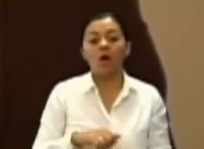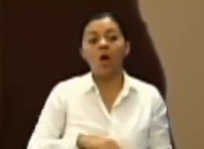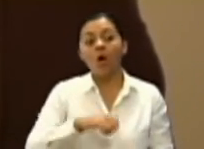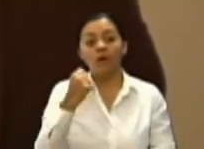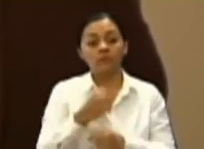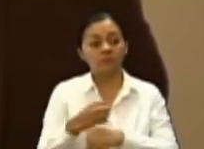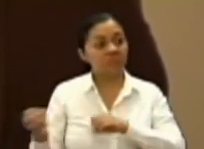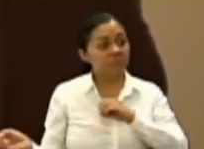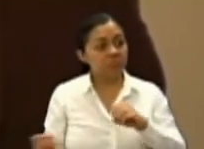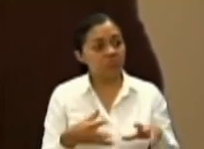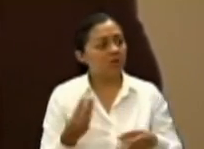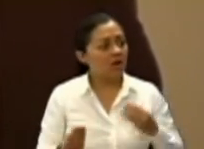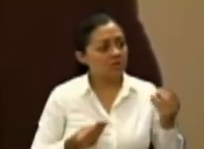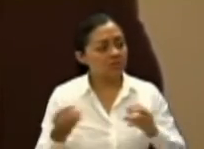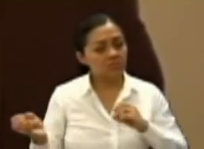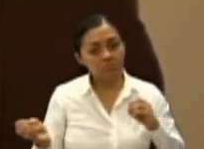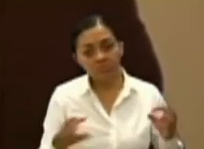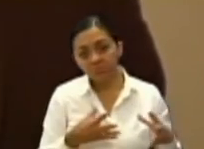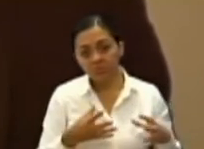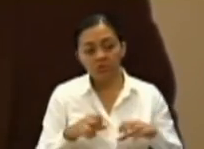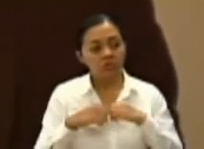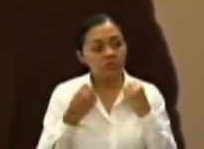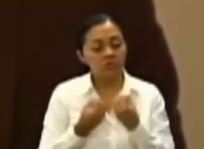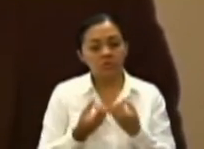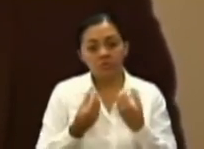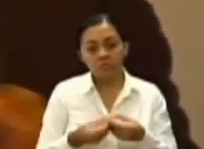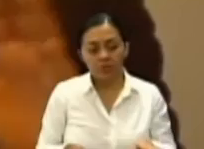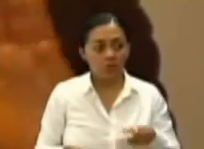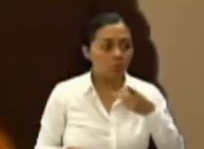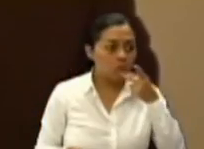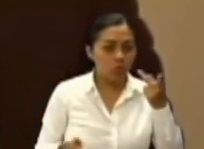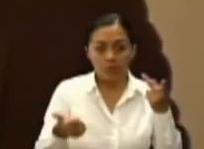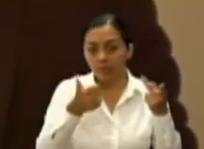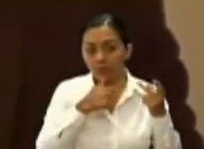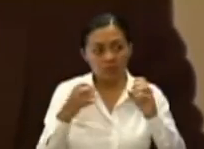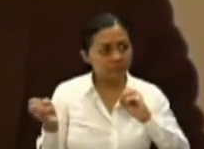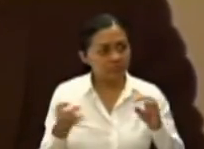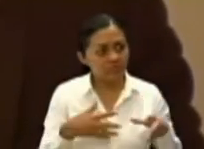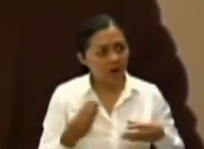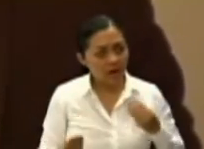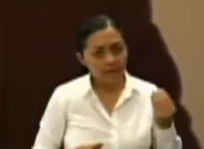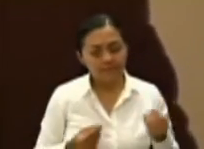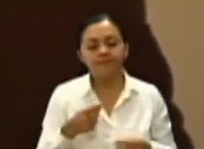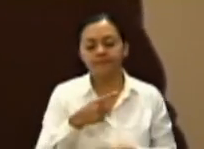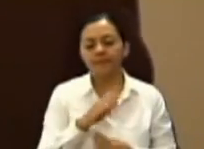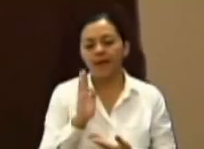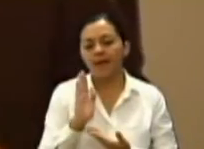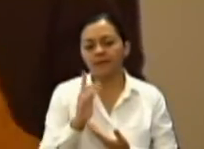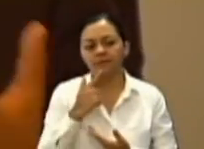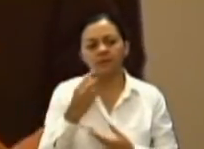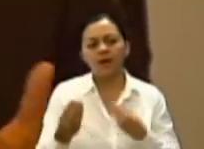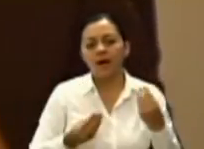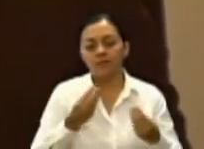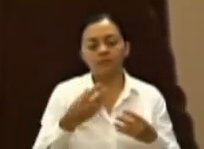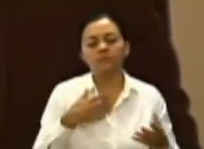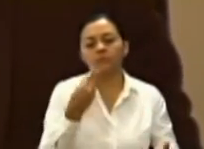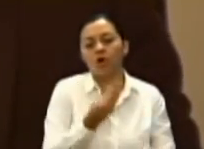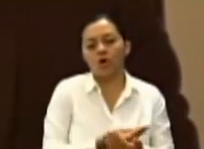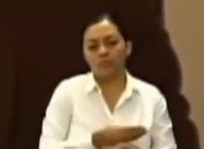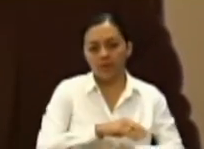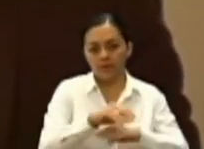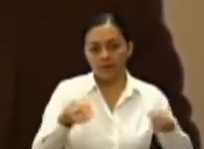abandonada en ineficiencia social sea público o privado son recursos sociales elías acertadamente adquirió